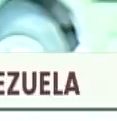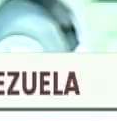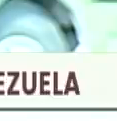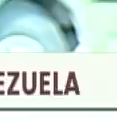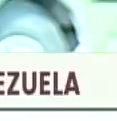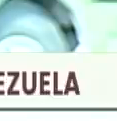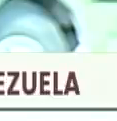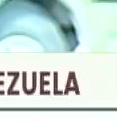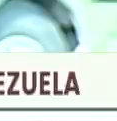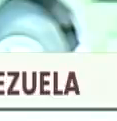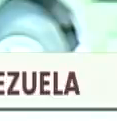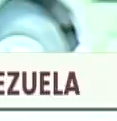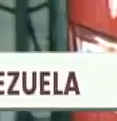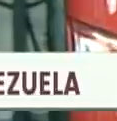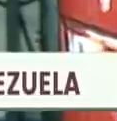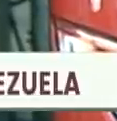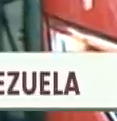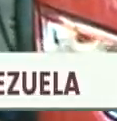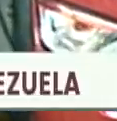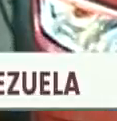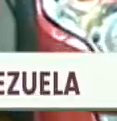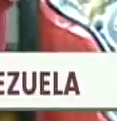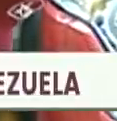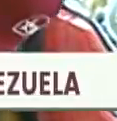de Caracas.